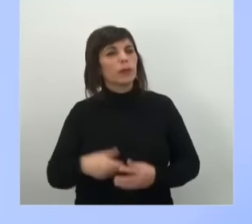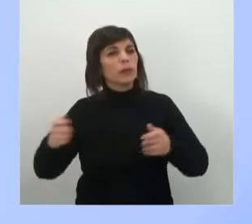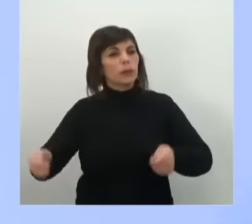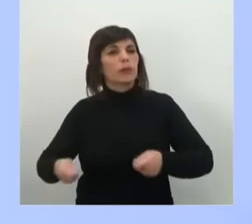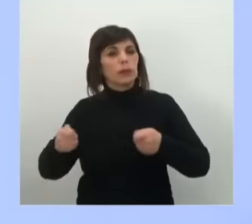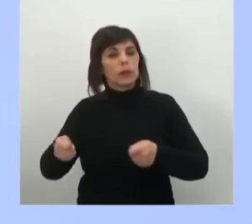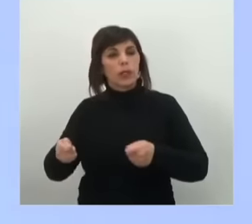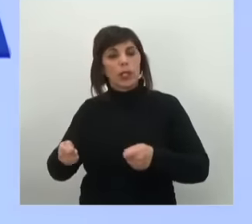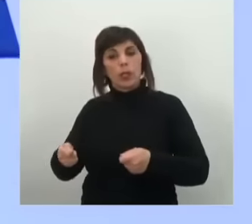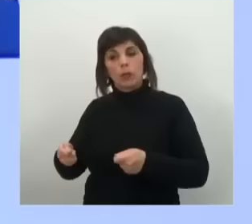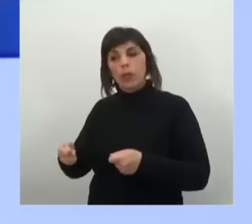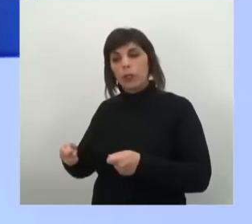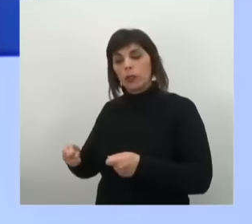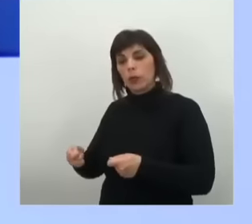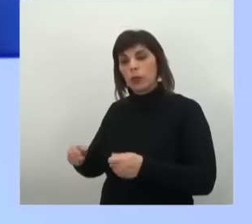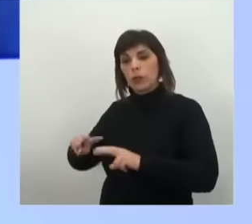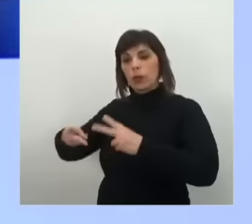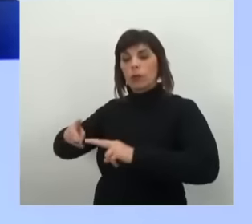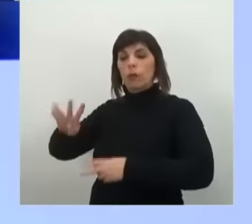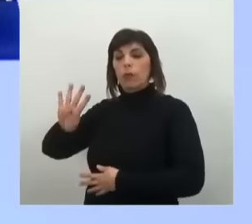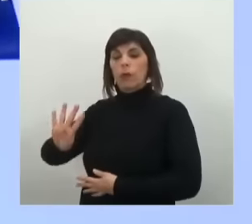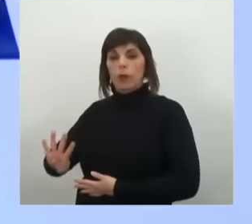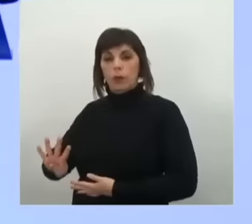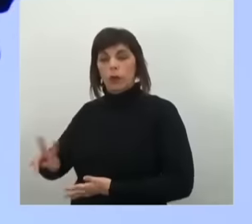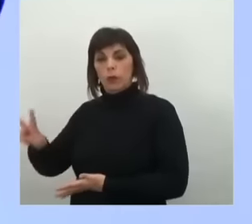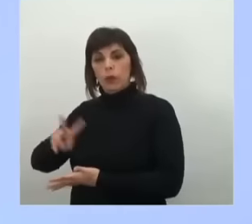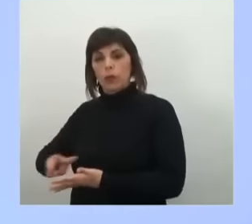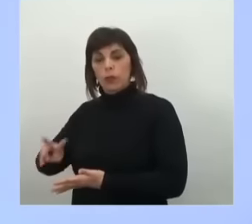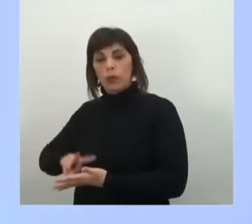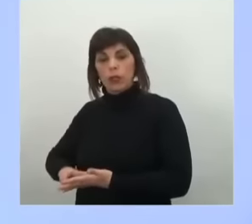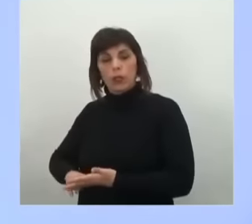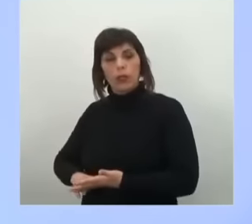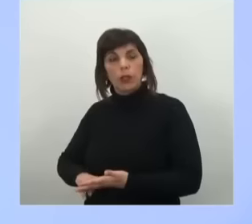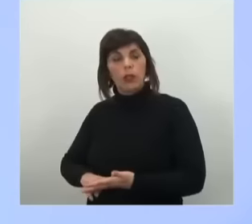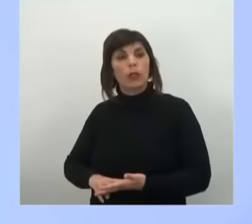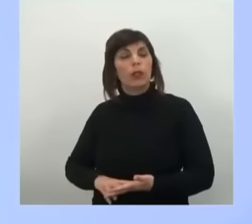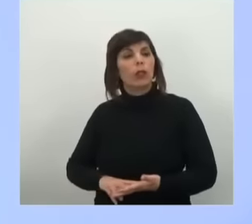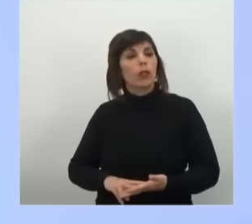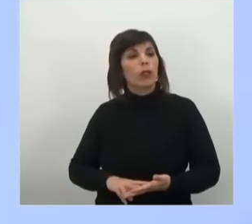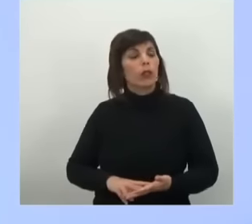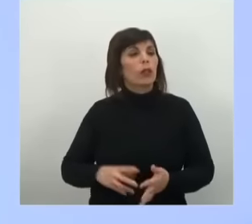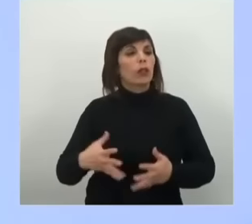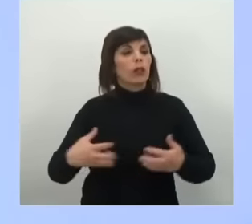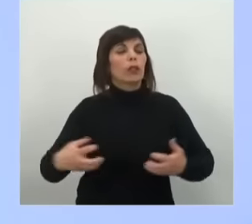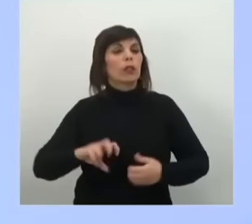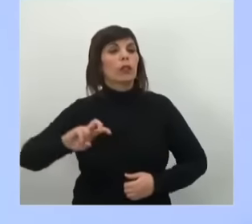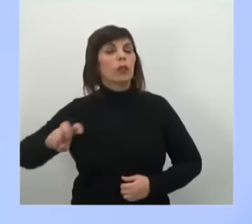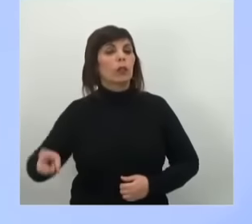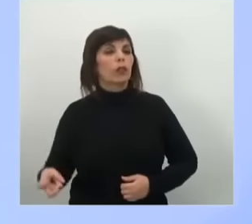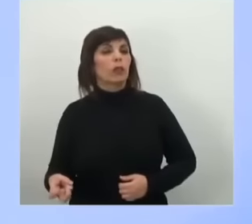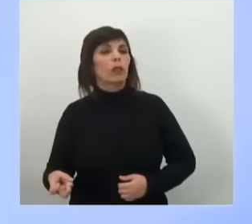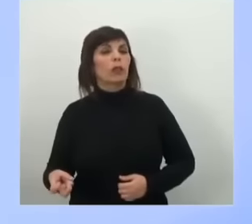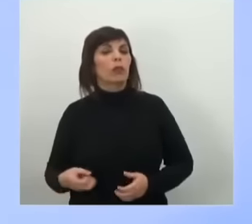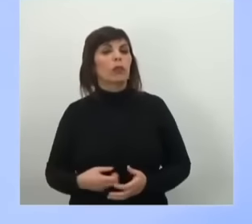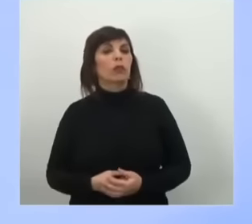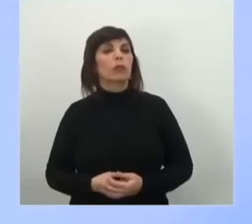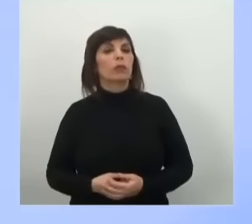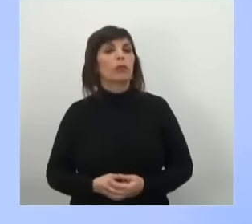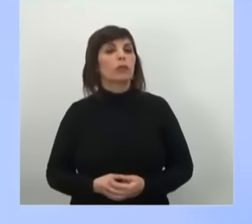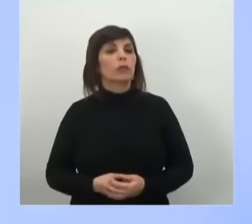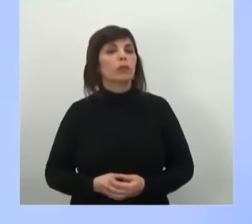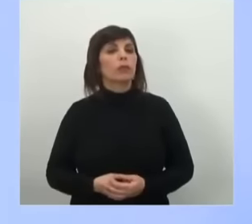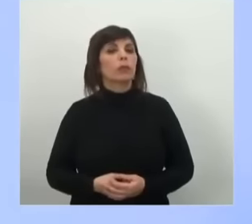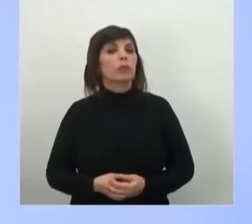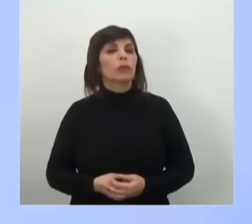estaba leyendo de Marcos cuatro en texto paralelo se encuentra en Mateo capítulo ocho versículo 23 y